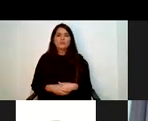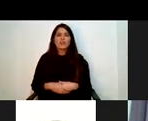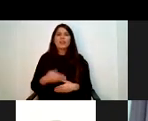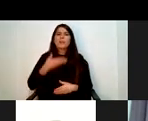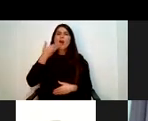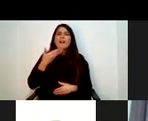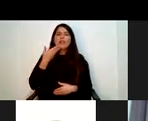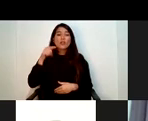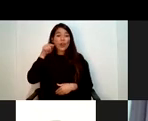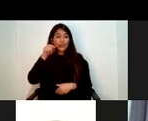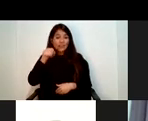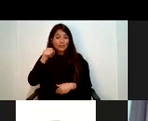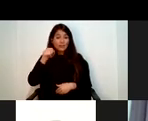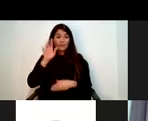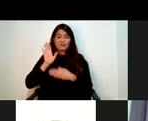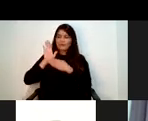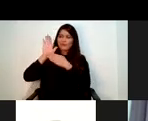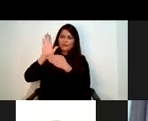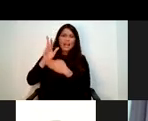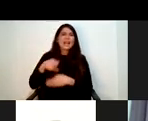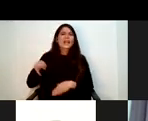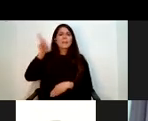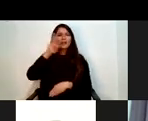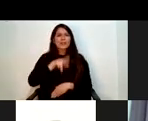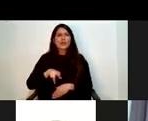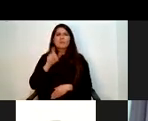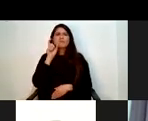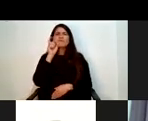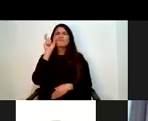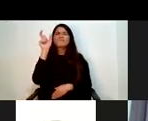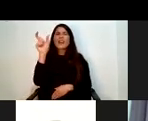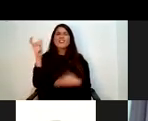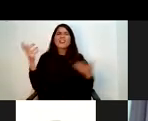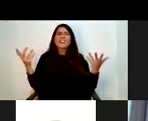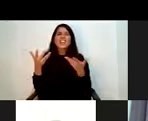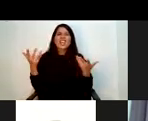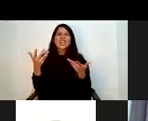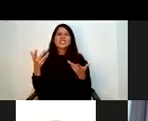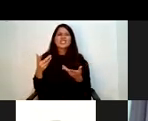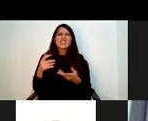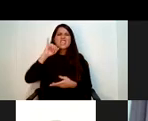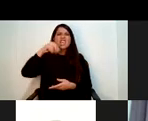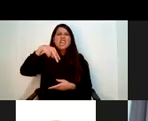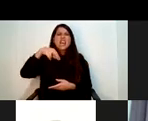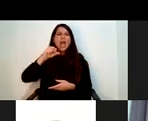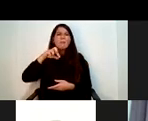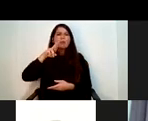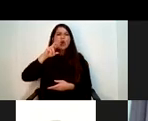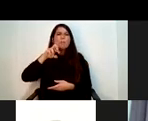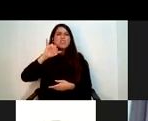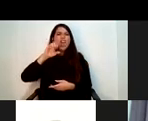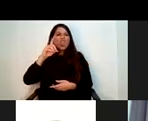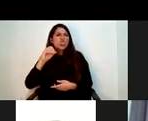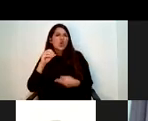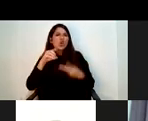acá, les repito aquí esta parte, llegamos al concepto entonces de qué es inapropiado, qué es disruptivo, qué